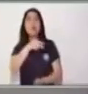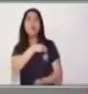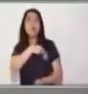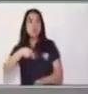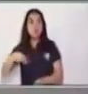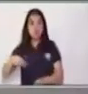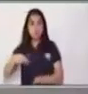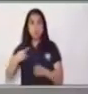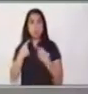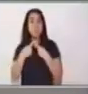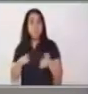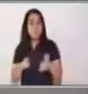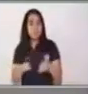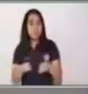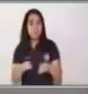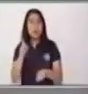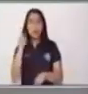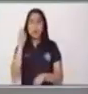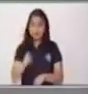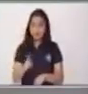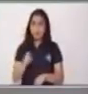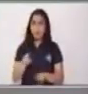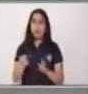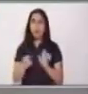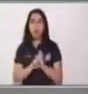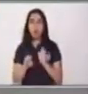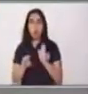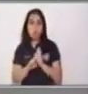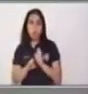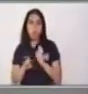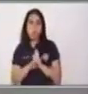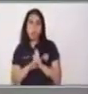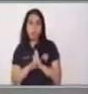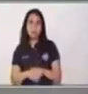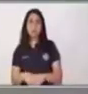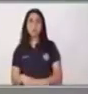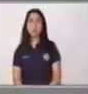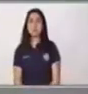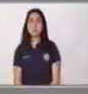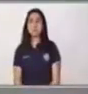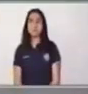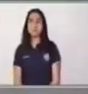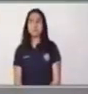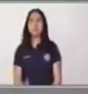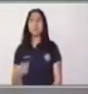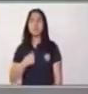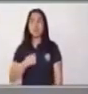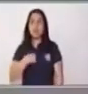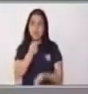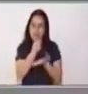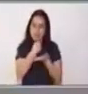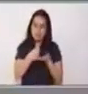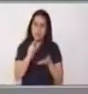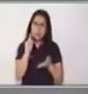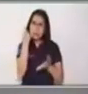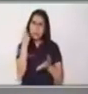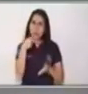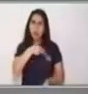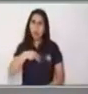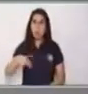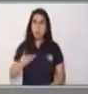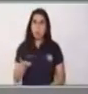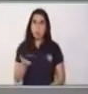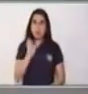coma y luego podemos incluir el signo de interrogación e iniciar a escribir nuestra pregunta. Ahora,